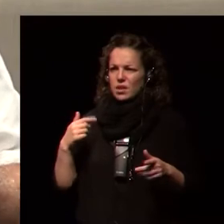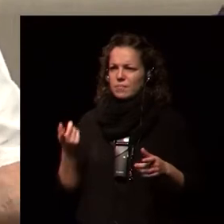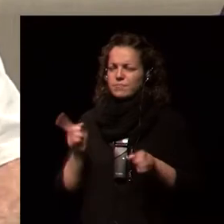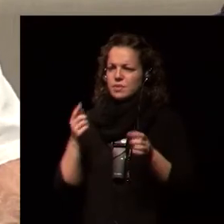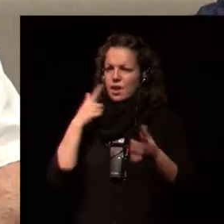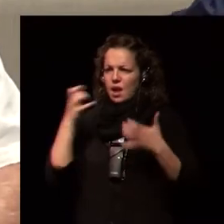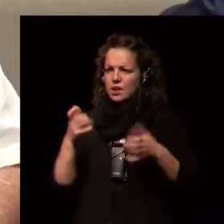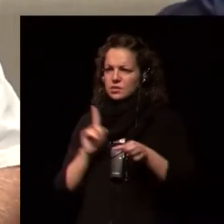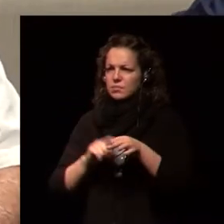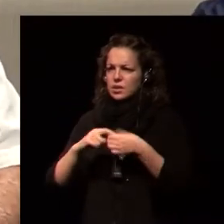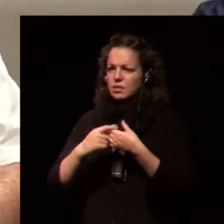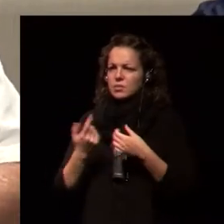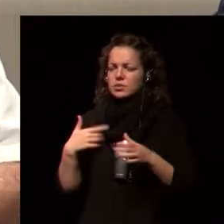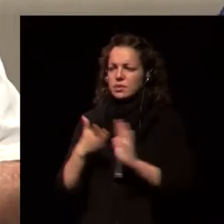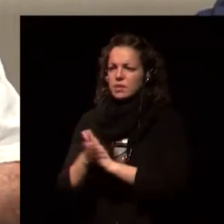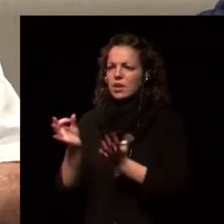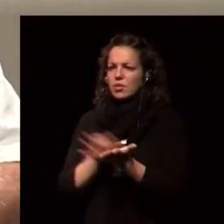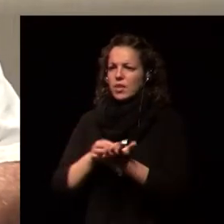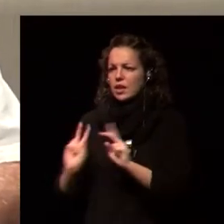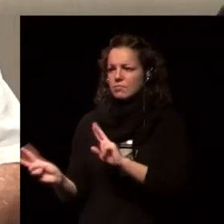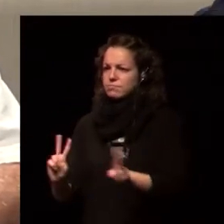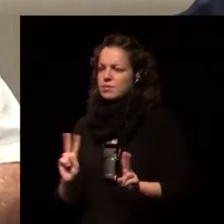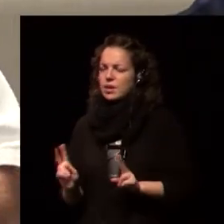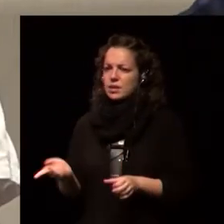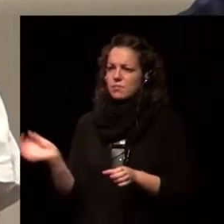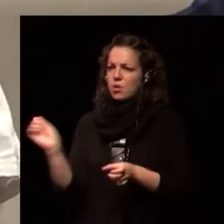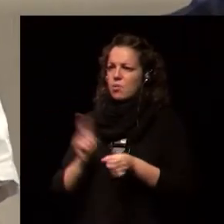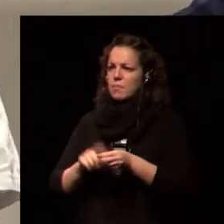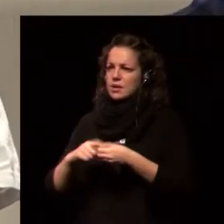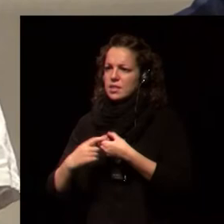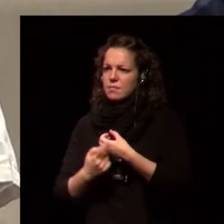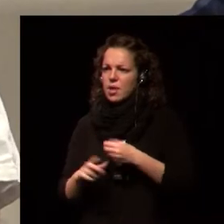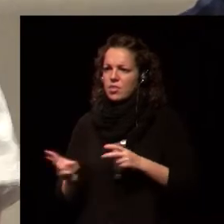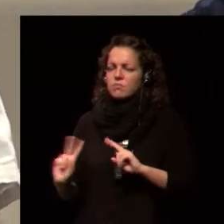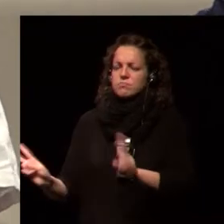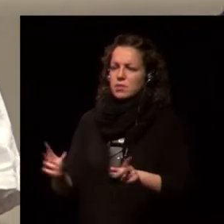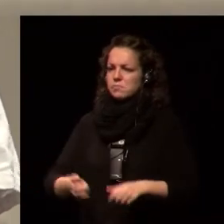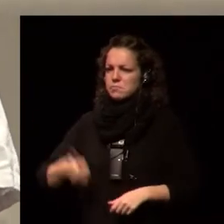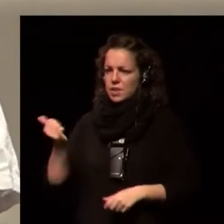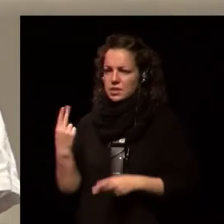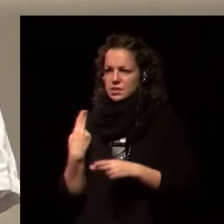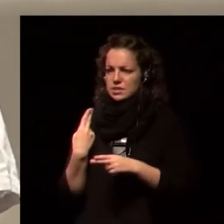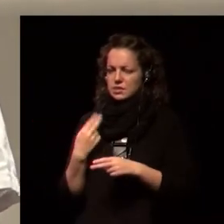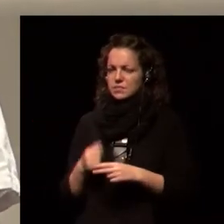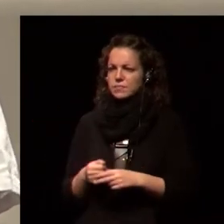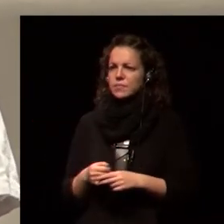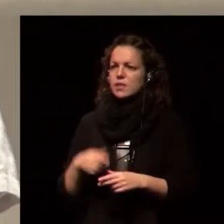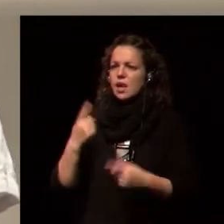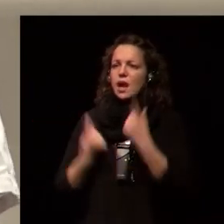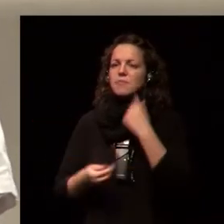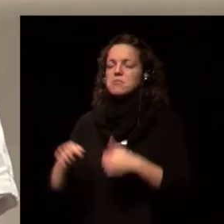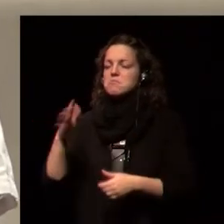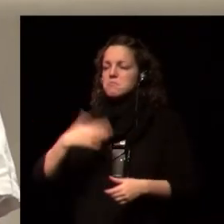da lugar a una ciudadanía más activa o una participación más activa en el entorno político. A veces